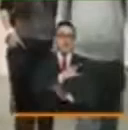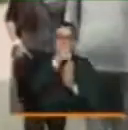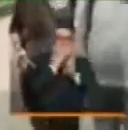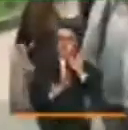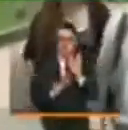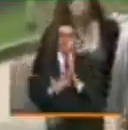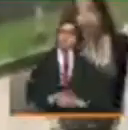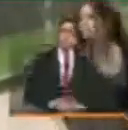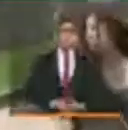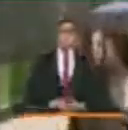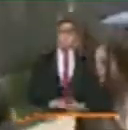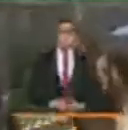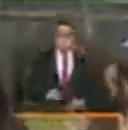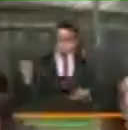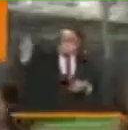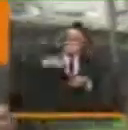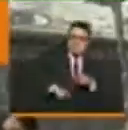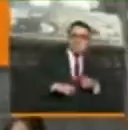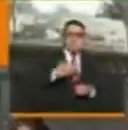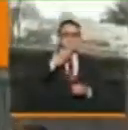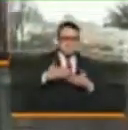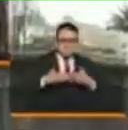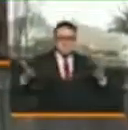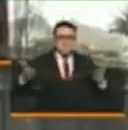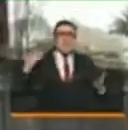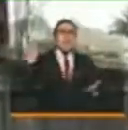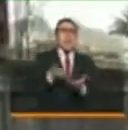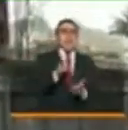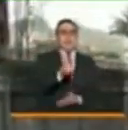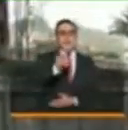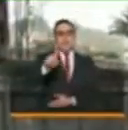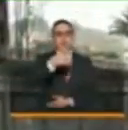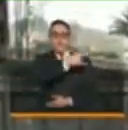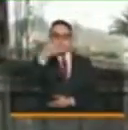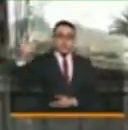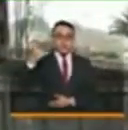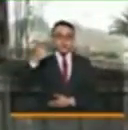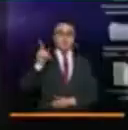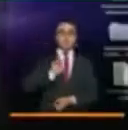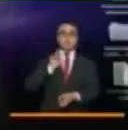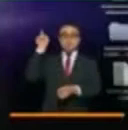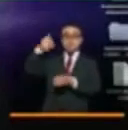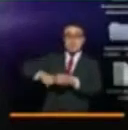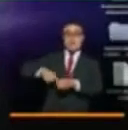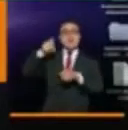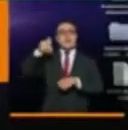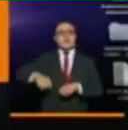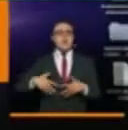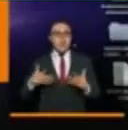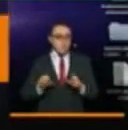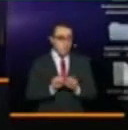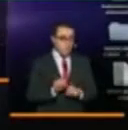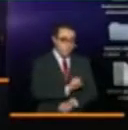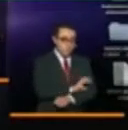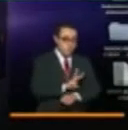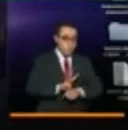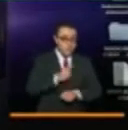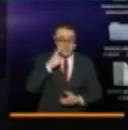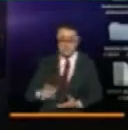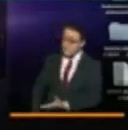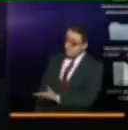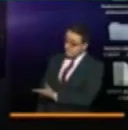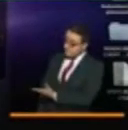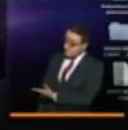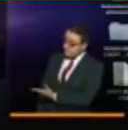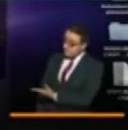La etapa de inscripciones se encuentra abierta hasta el próximo 31 de marzo. La aplicación se debe realizar a través del sitio web de ICETEX,